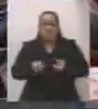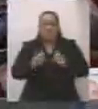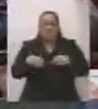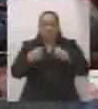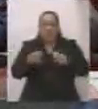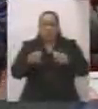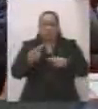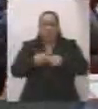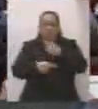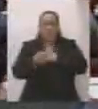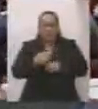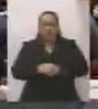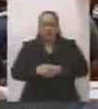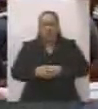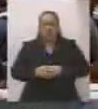con acción